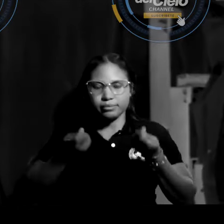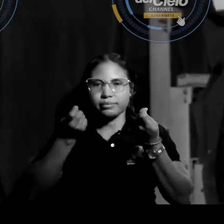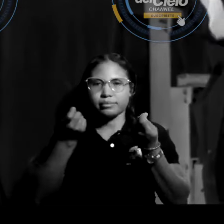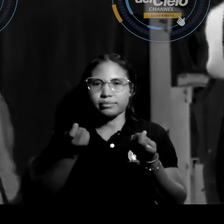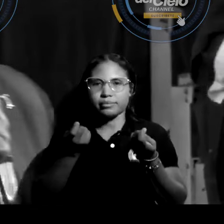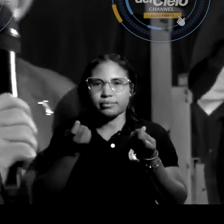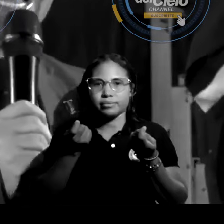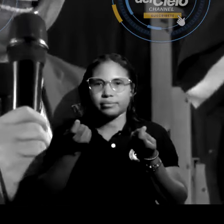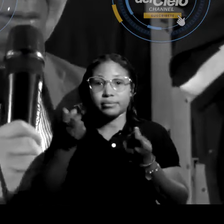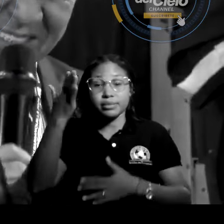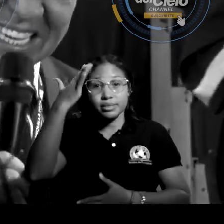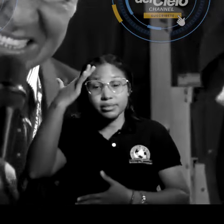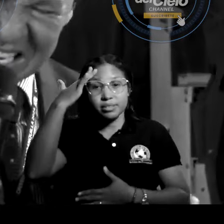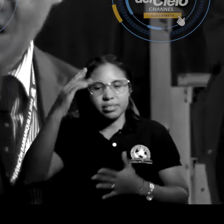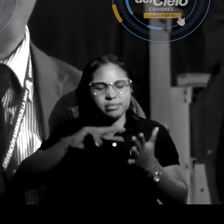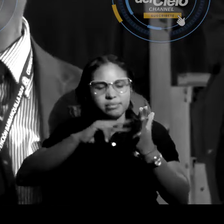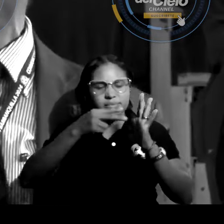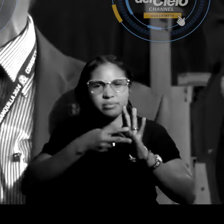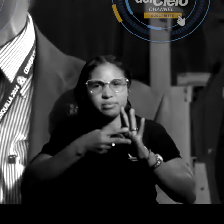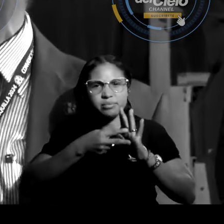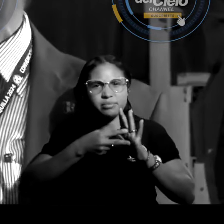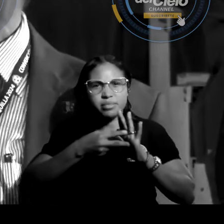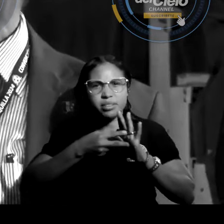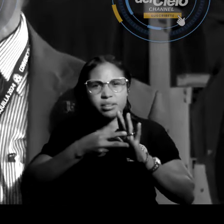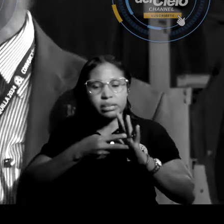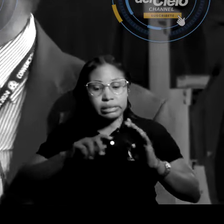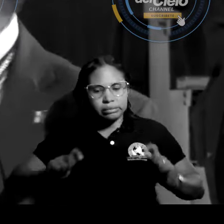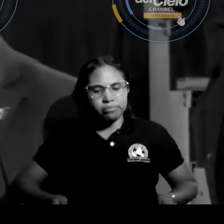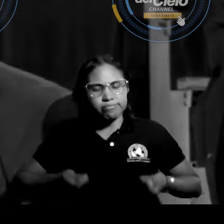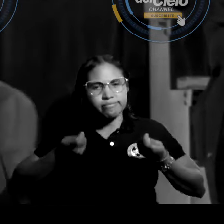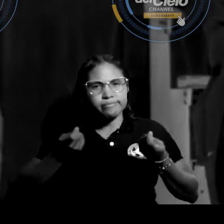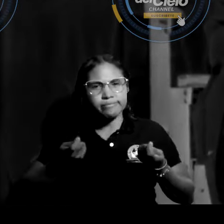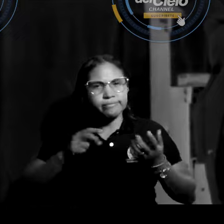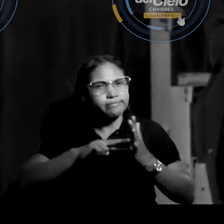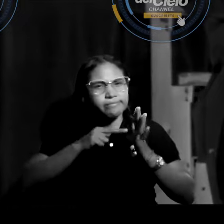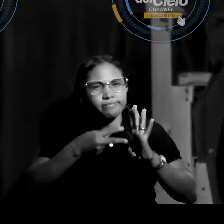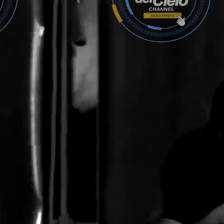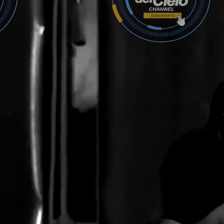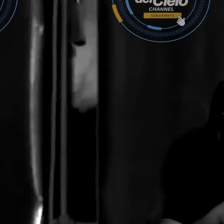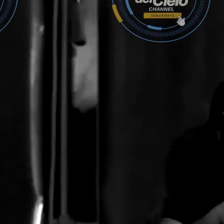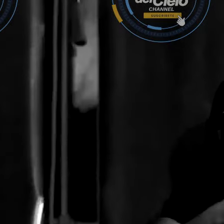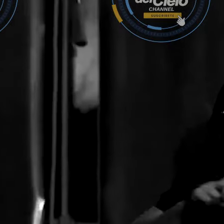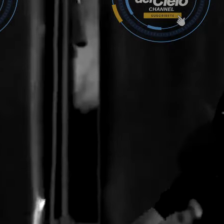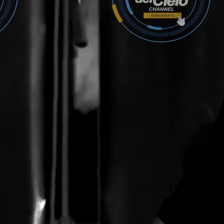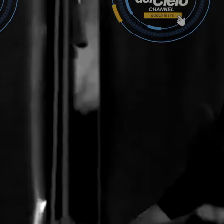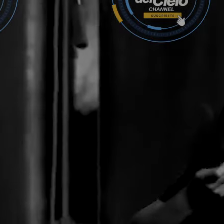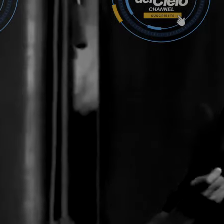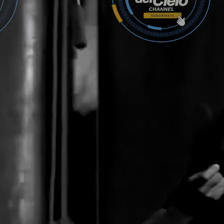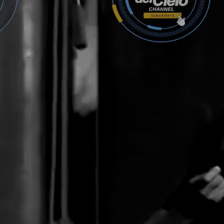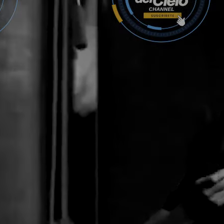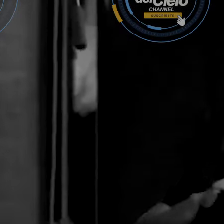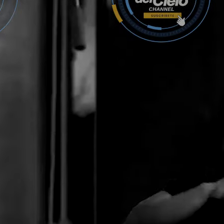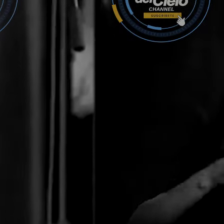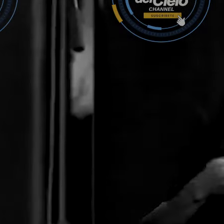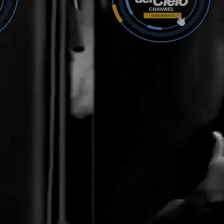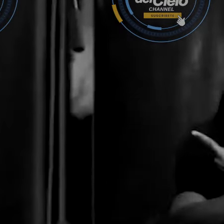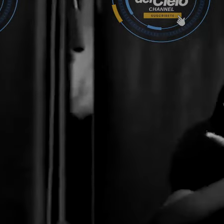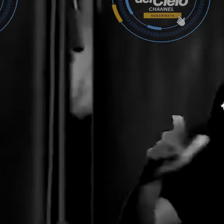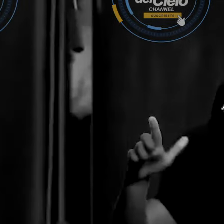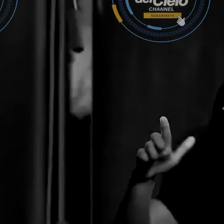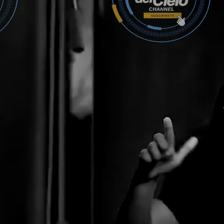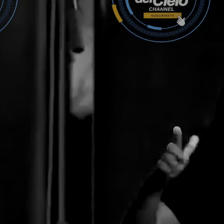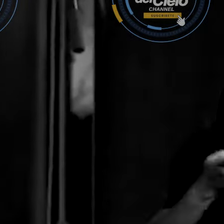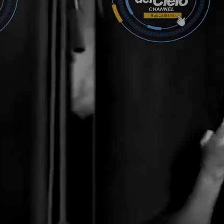¿Usted sabe qué significa ser salvo? Ser salvo es ser libre del